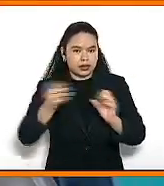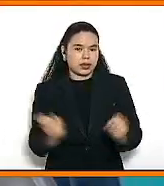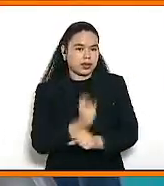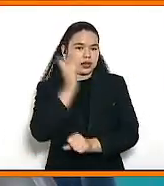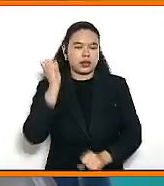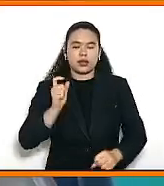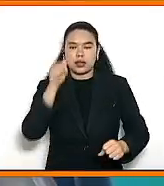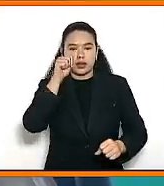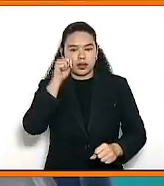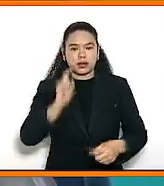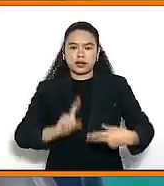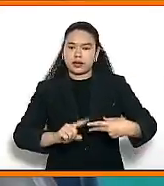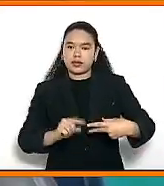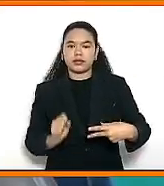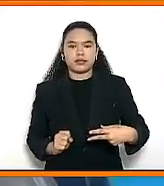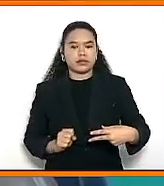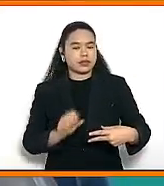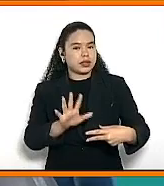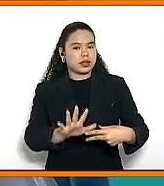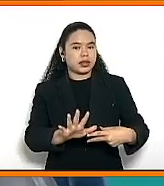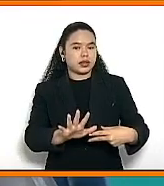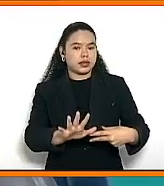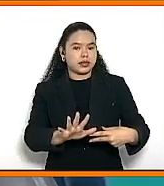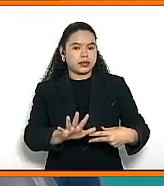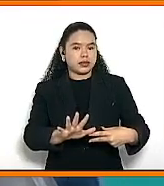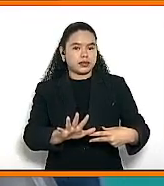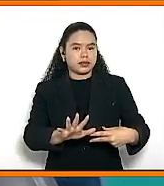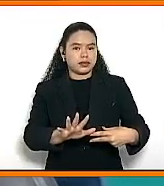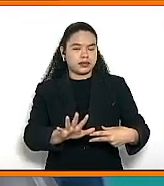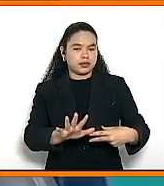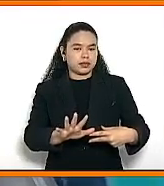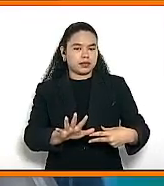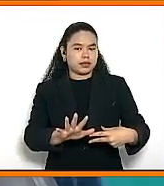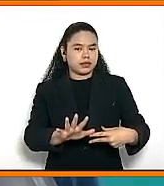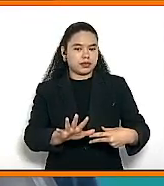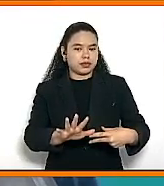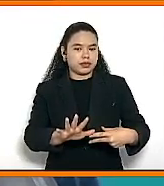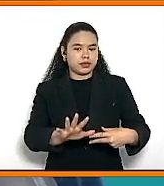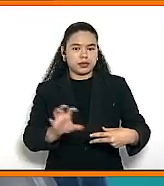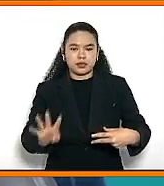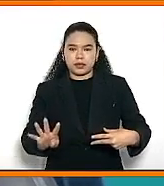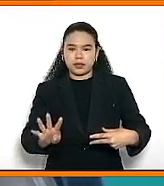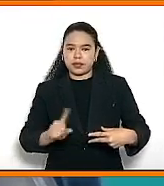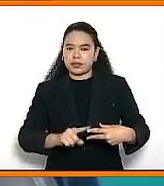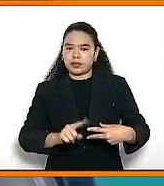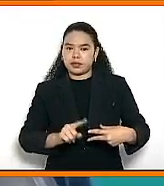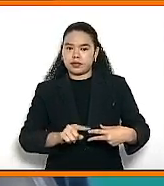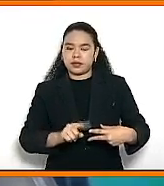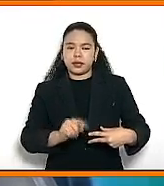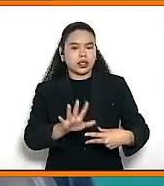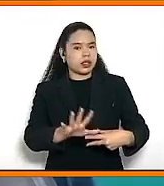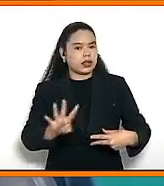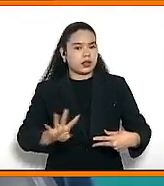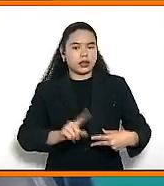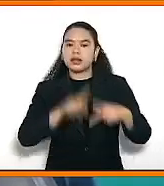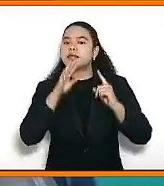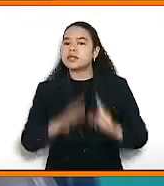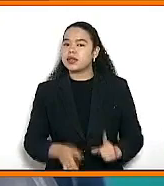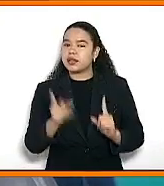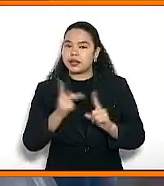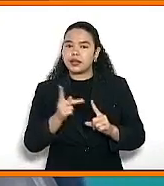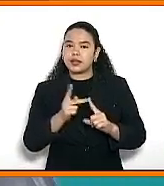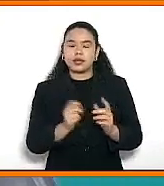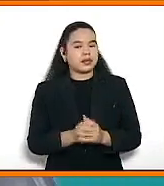dígito es, atento, el 5, segundo dígito. Este es el 4, primer número ganador, 54, con su